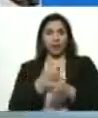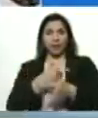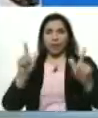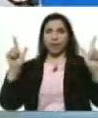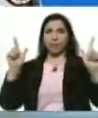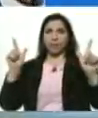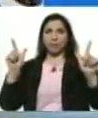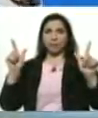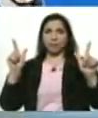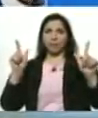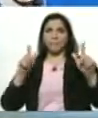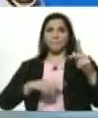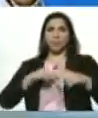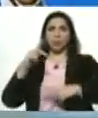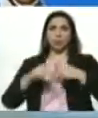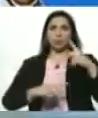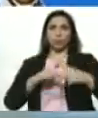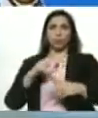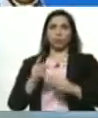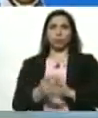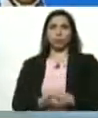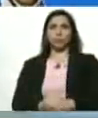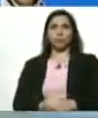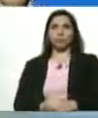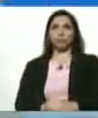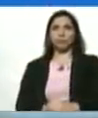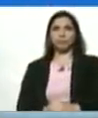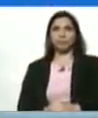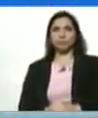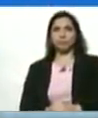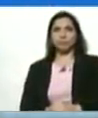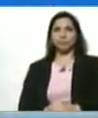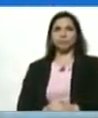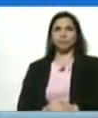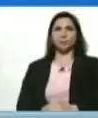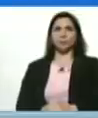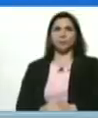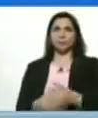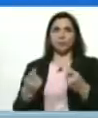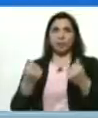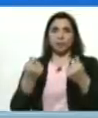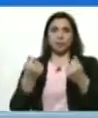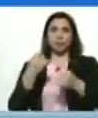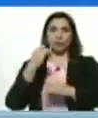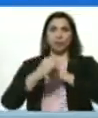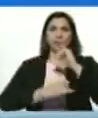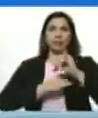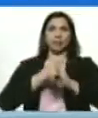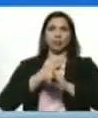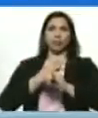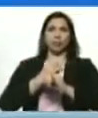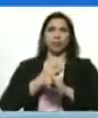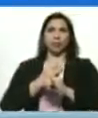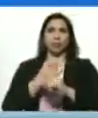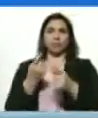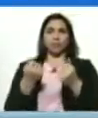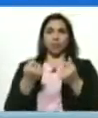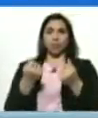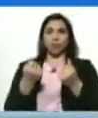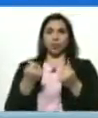este producto super premium al precio internacional en moneda